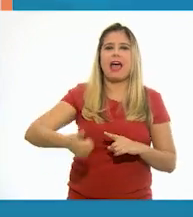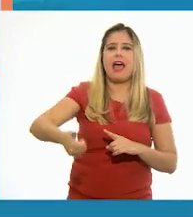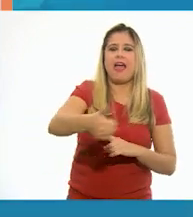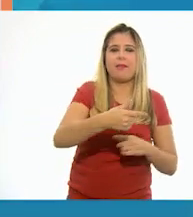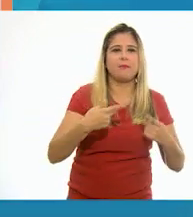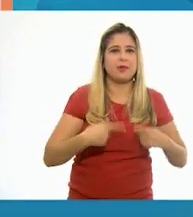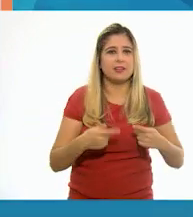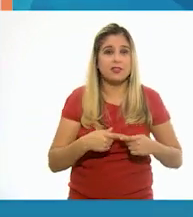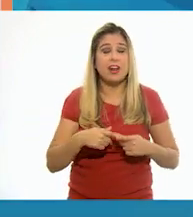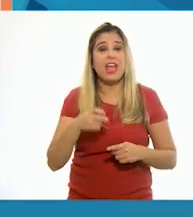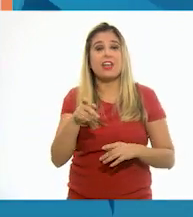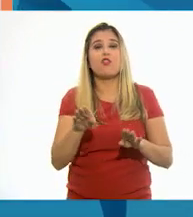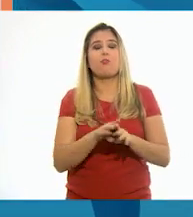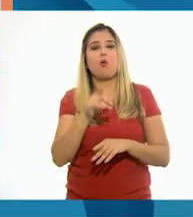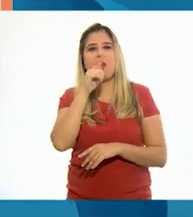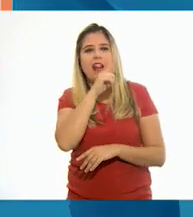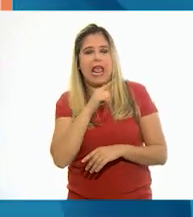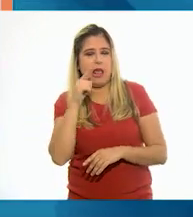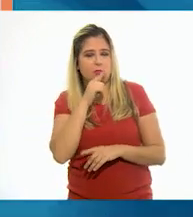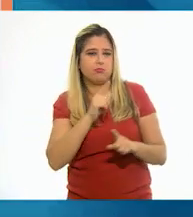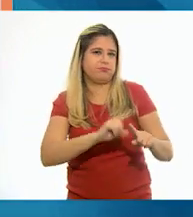pueblo, así como su lenguaje.